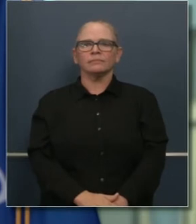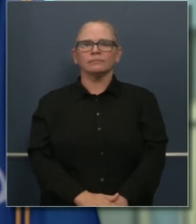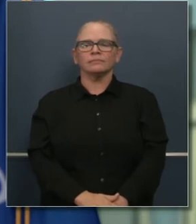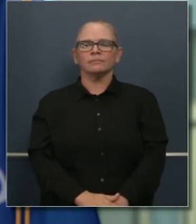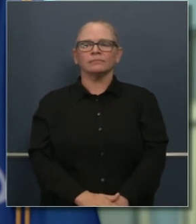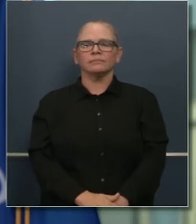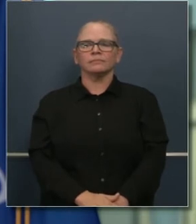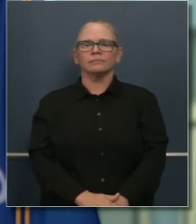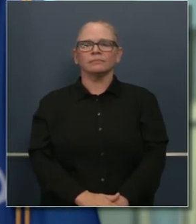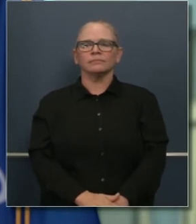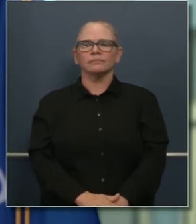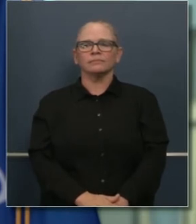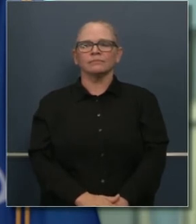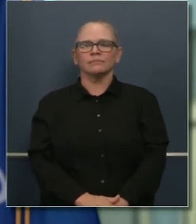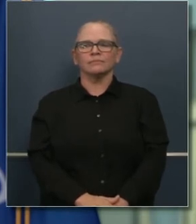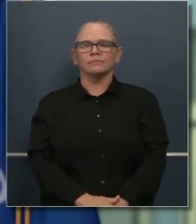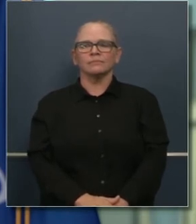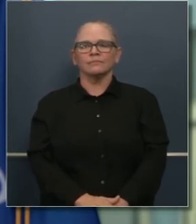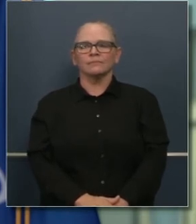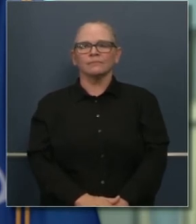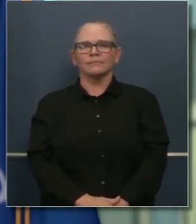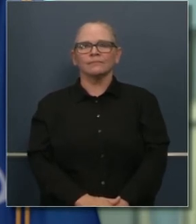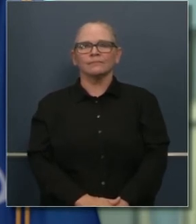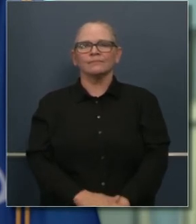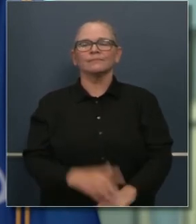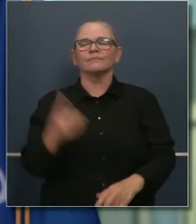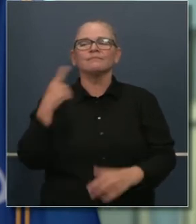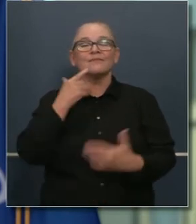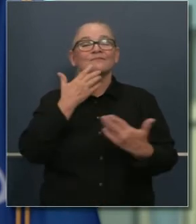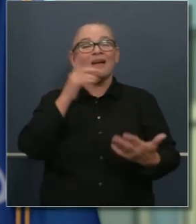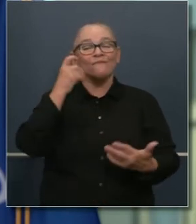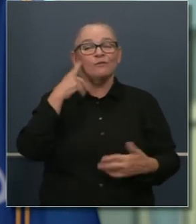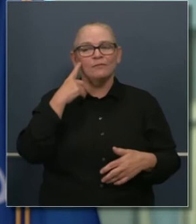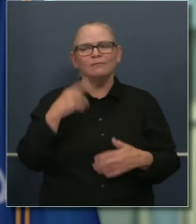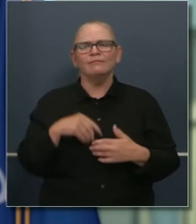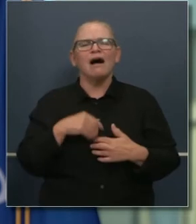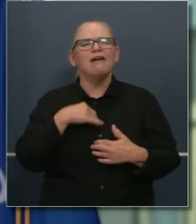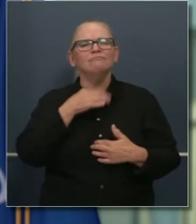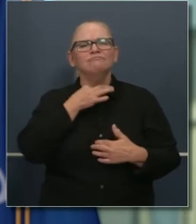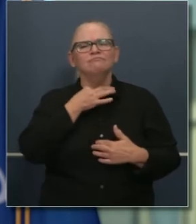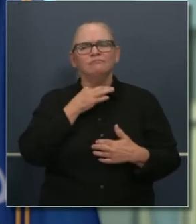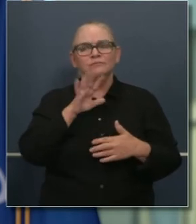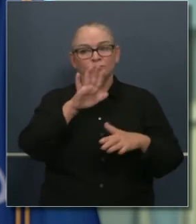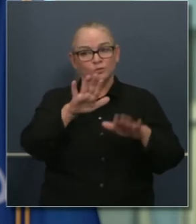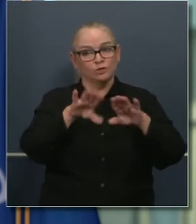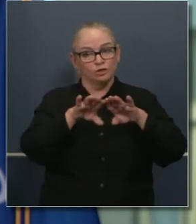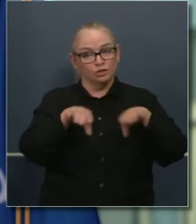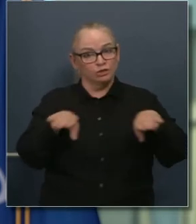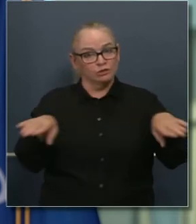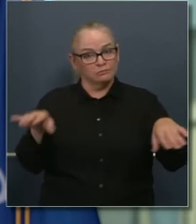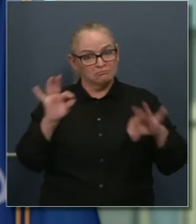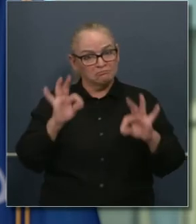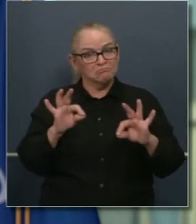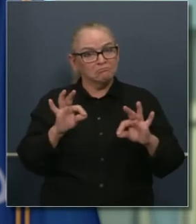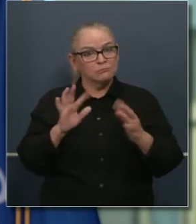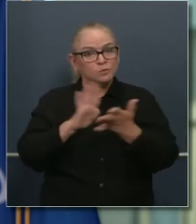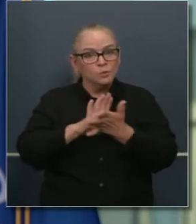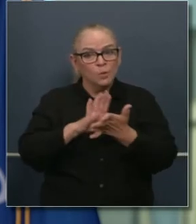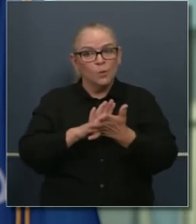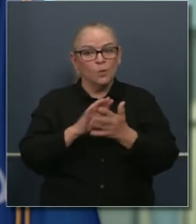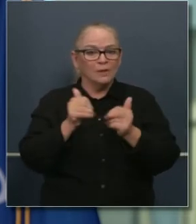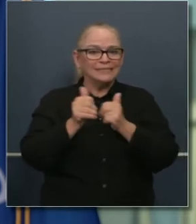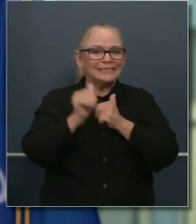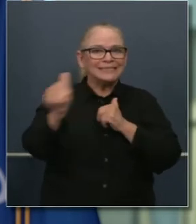buenas tardes gracias por tomar mi pregunta cómo están a sus hijos con su educación